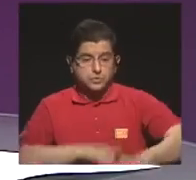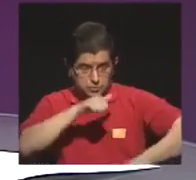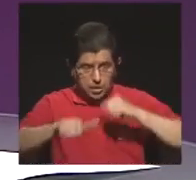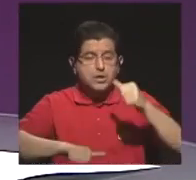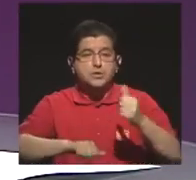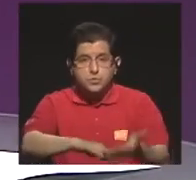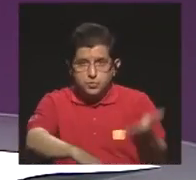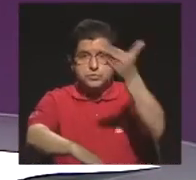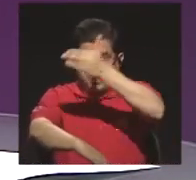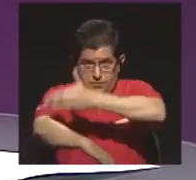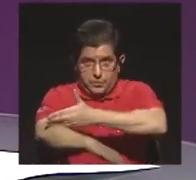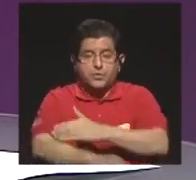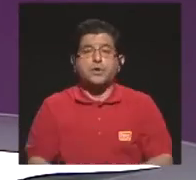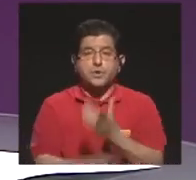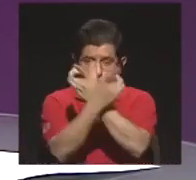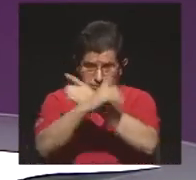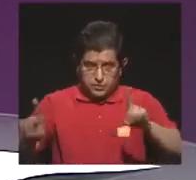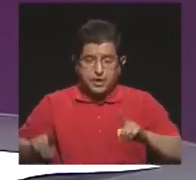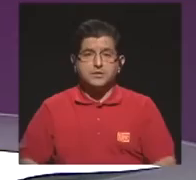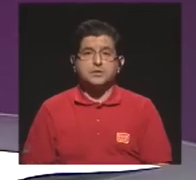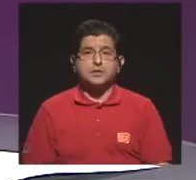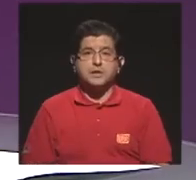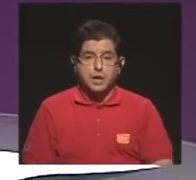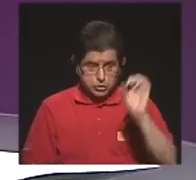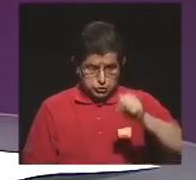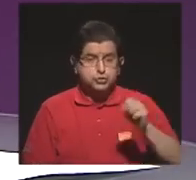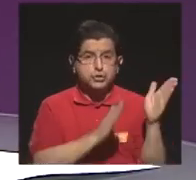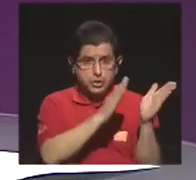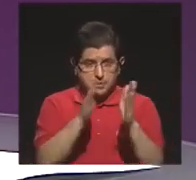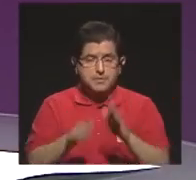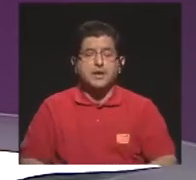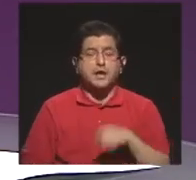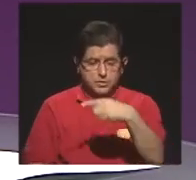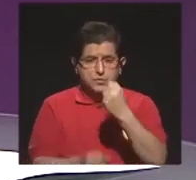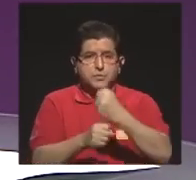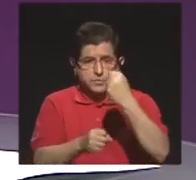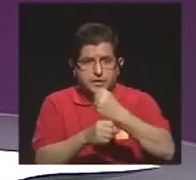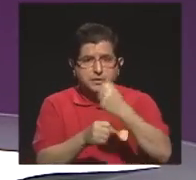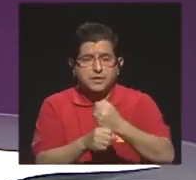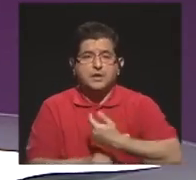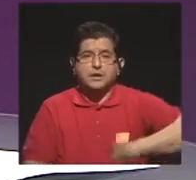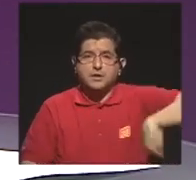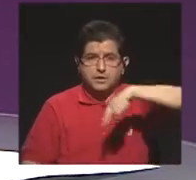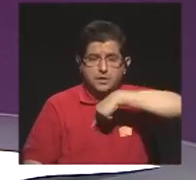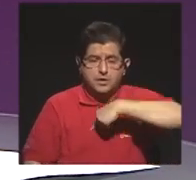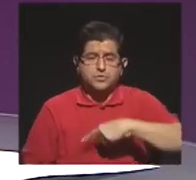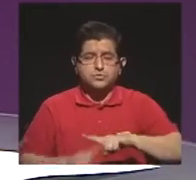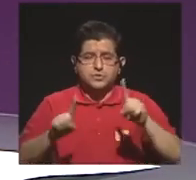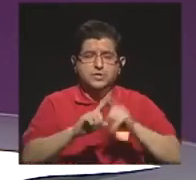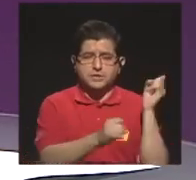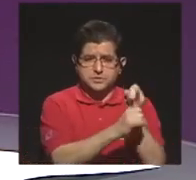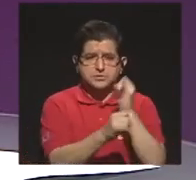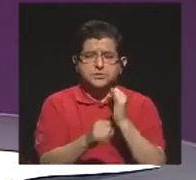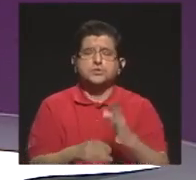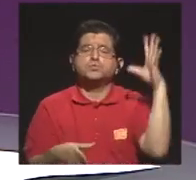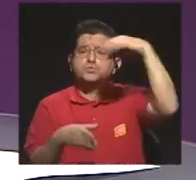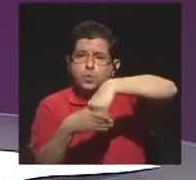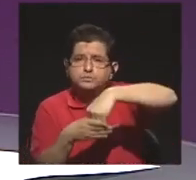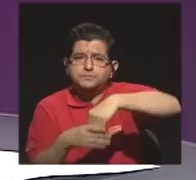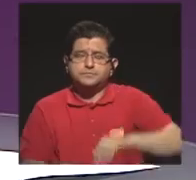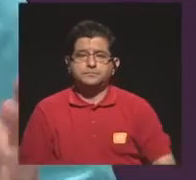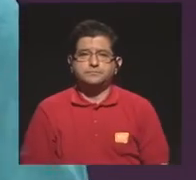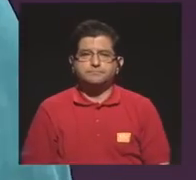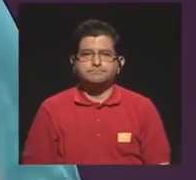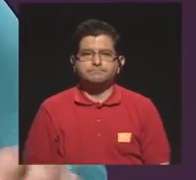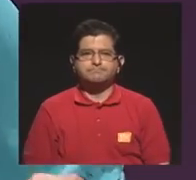nuestra democracia, porque si nos estamos preparando más para llegar a los puestos, y en eso estamos involucrados una serie de instituciones también. Sí, claro, lo que